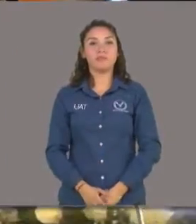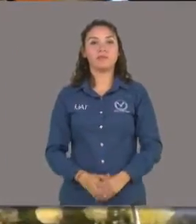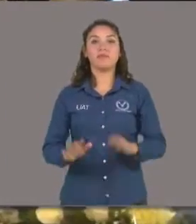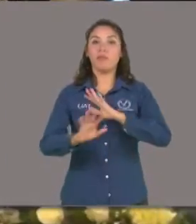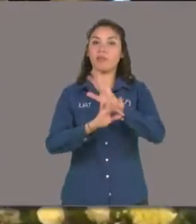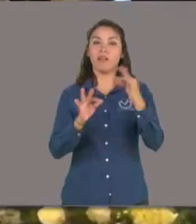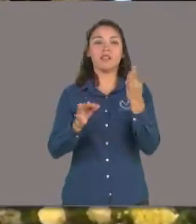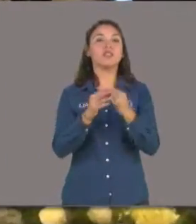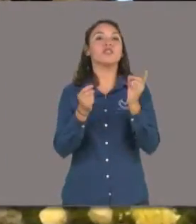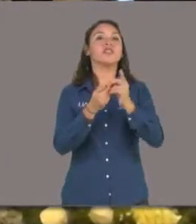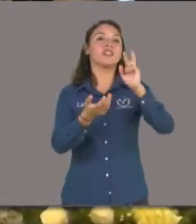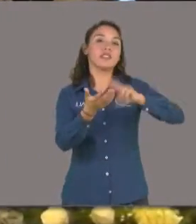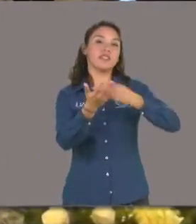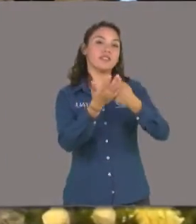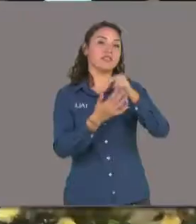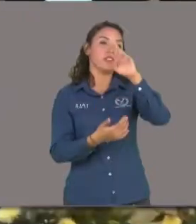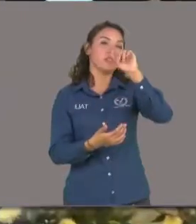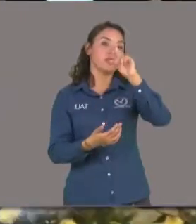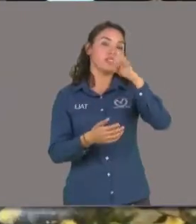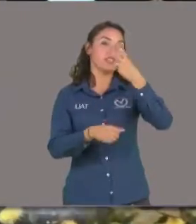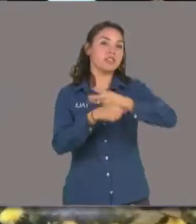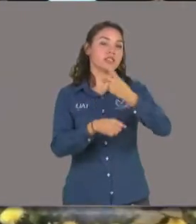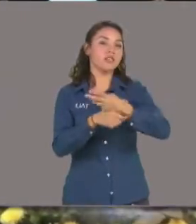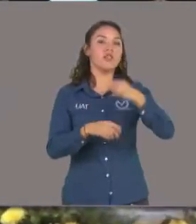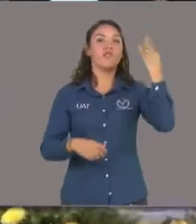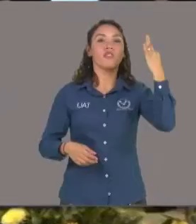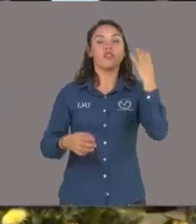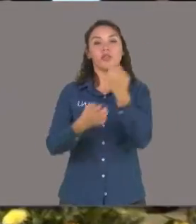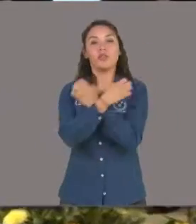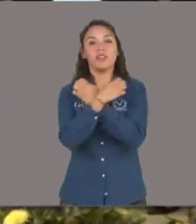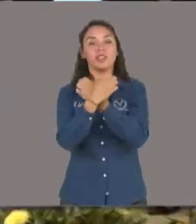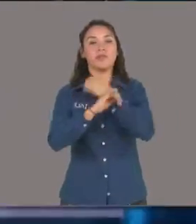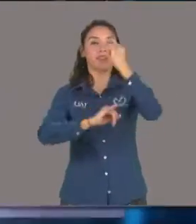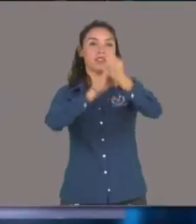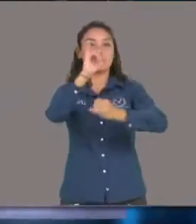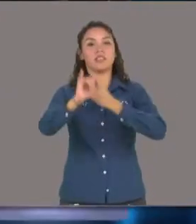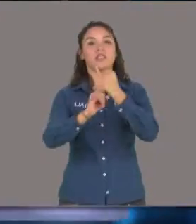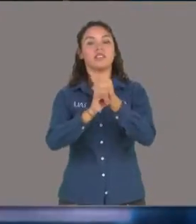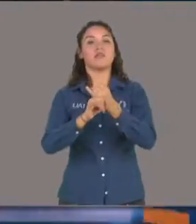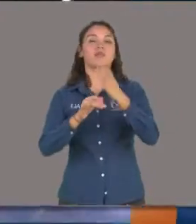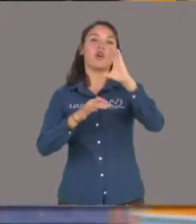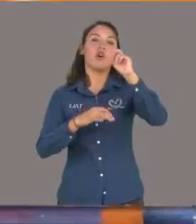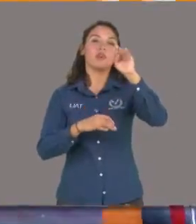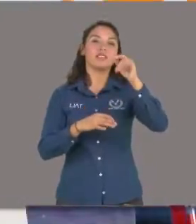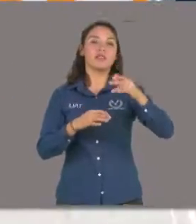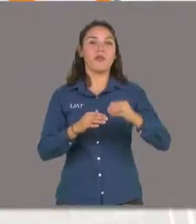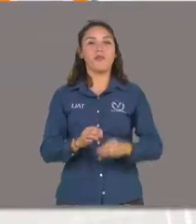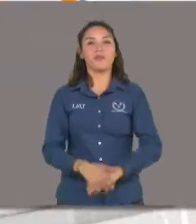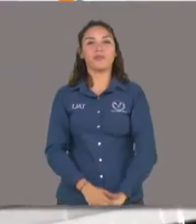Se llevó a cabo en el Campo Reynosa-Rode el tercer foro educativo internacional de comercio exterior.